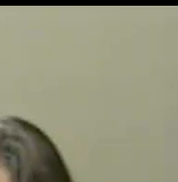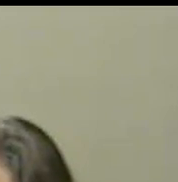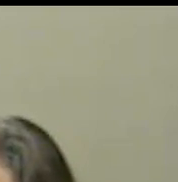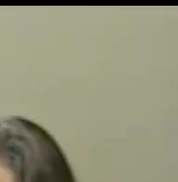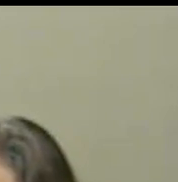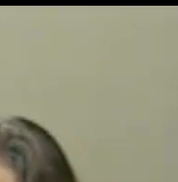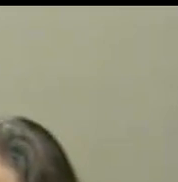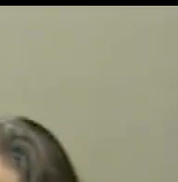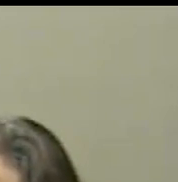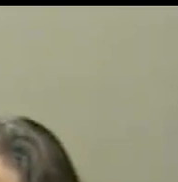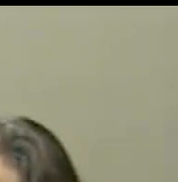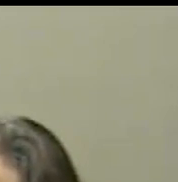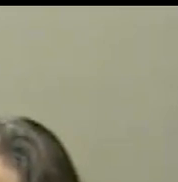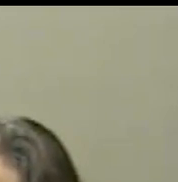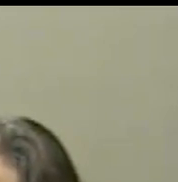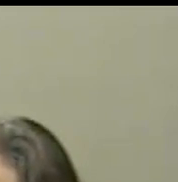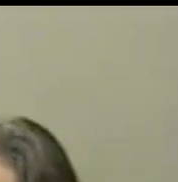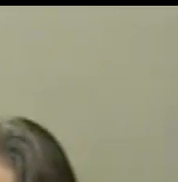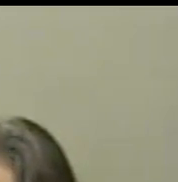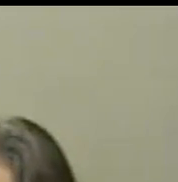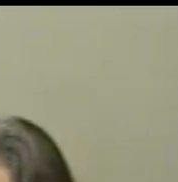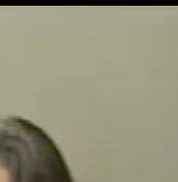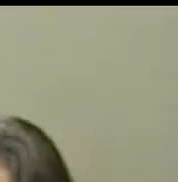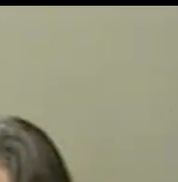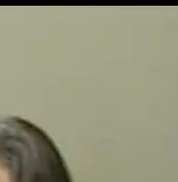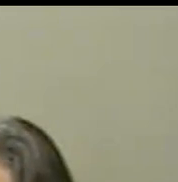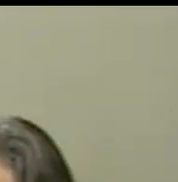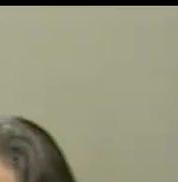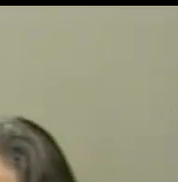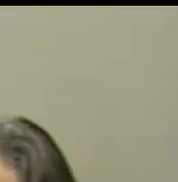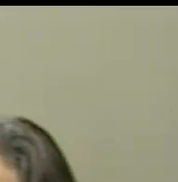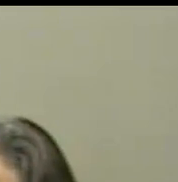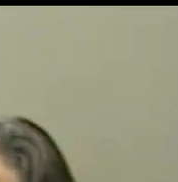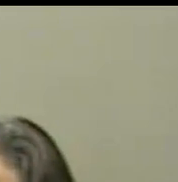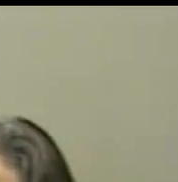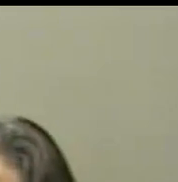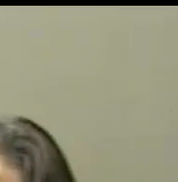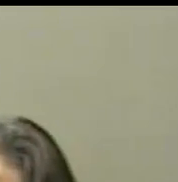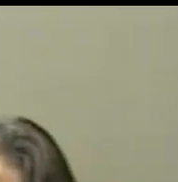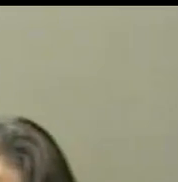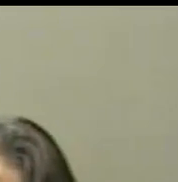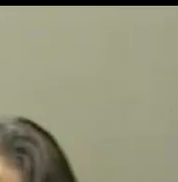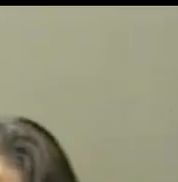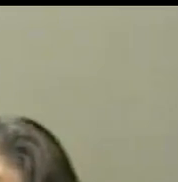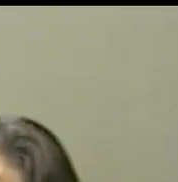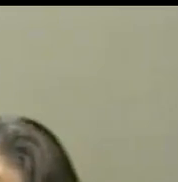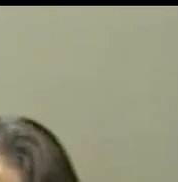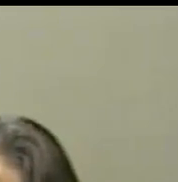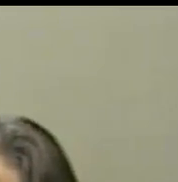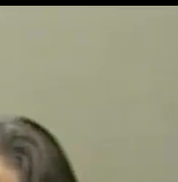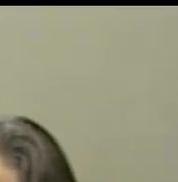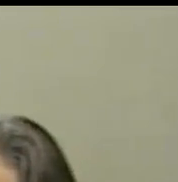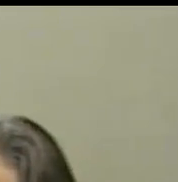álgidos de la pandemia por covid 19 y también es el motivo porque por el que la hayamos